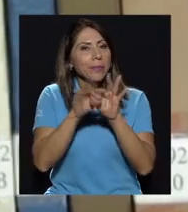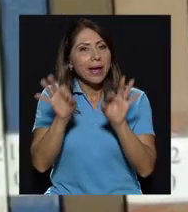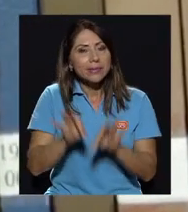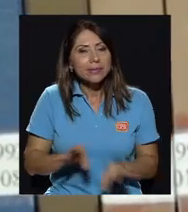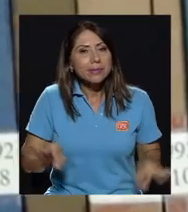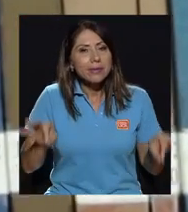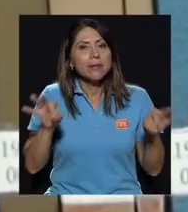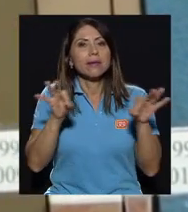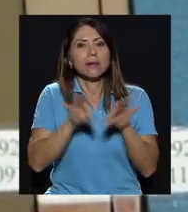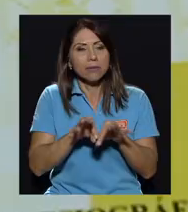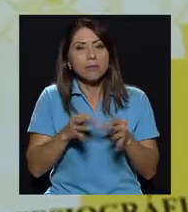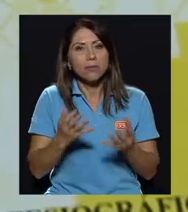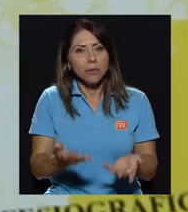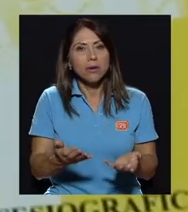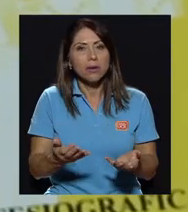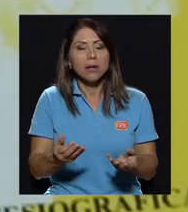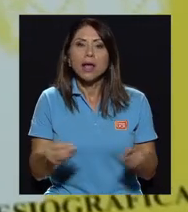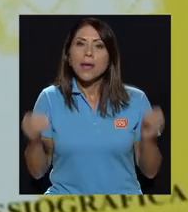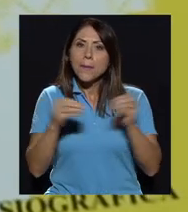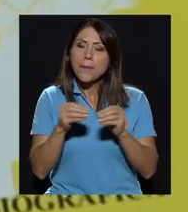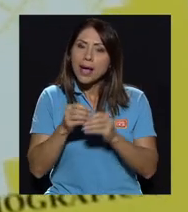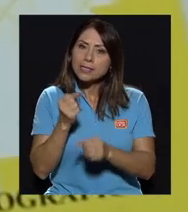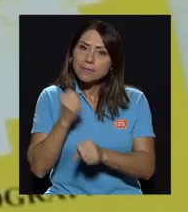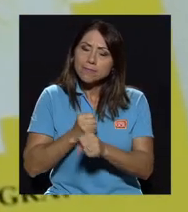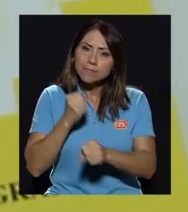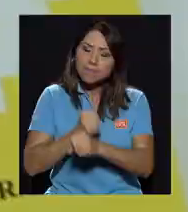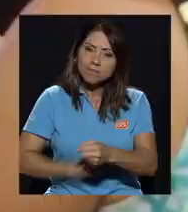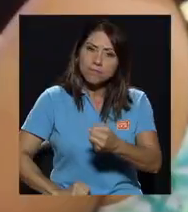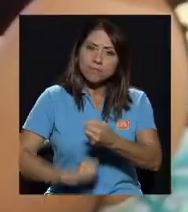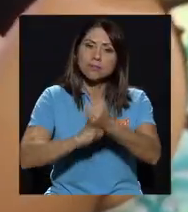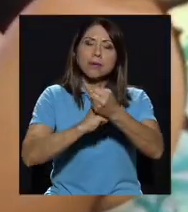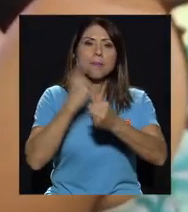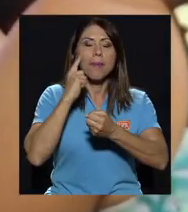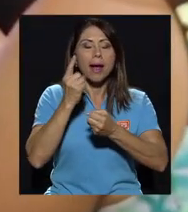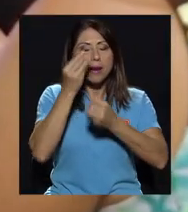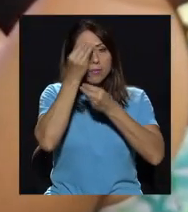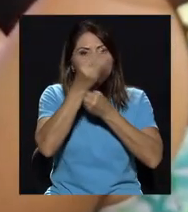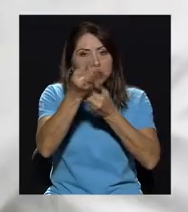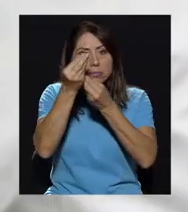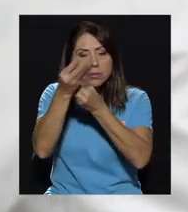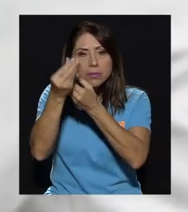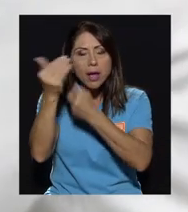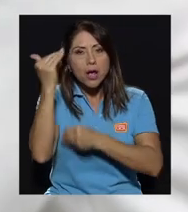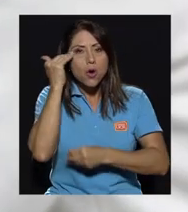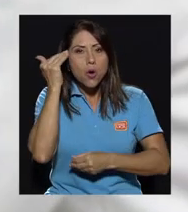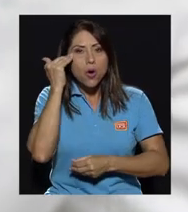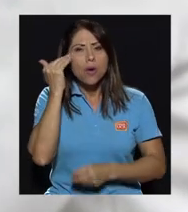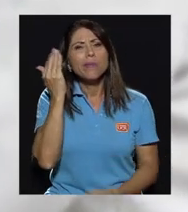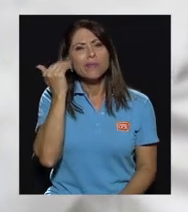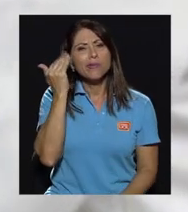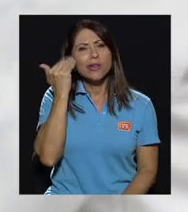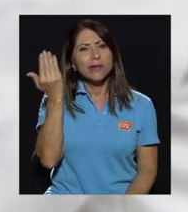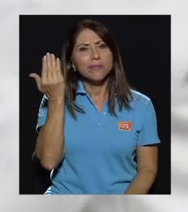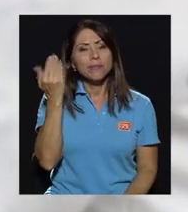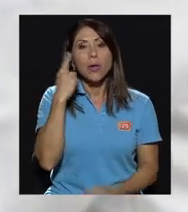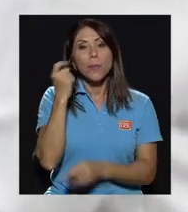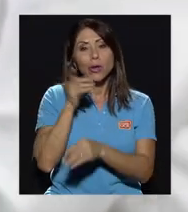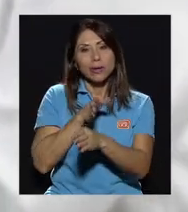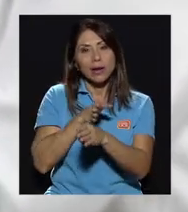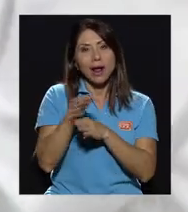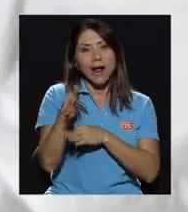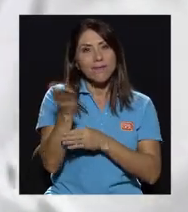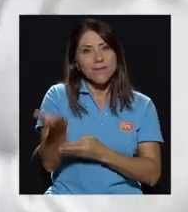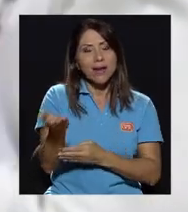más importante y que va a brindar un mayor aporte a la generación de conocimiento. ¿Por qué? Porque bueno, es una carrera